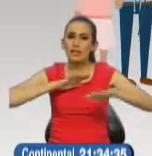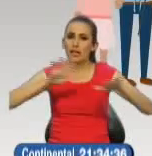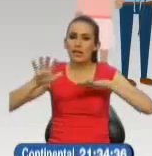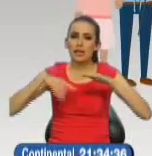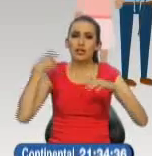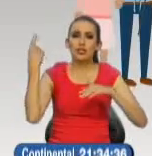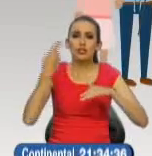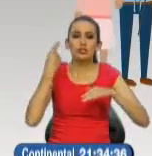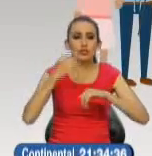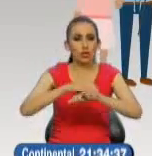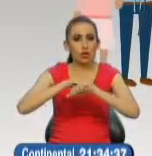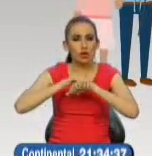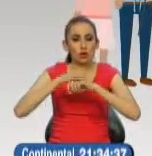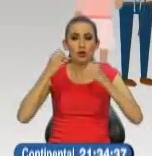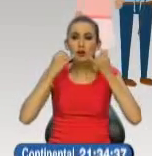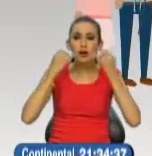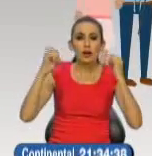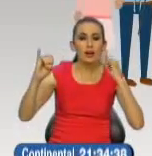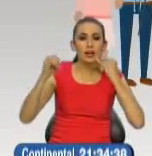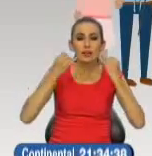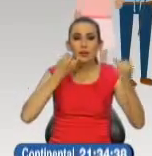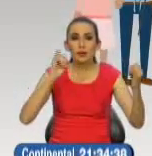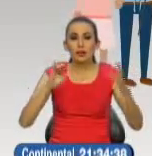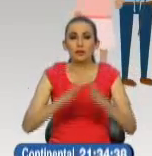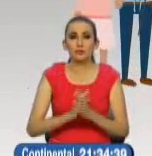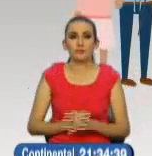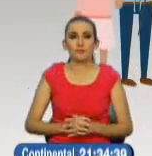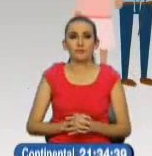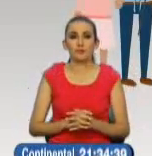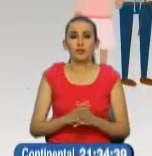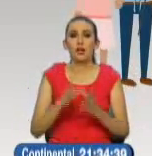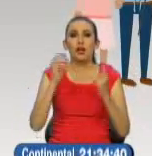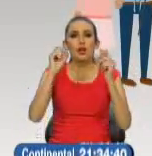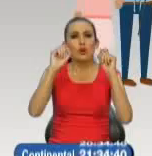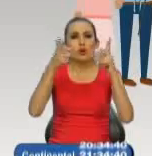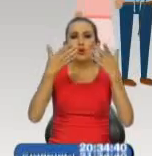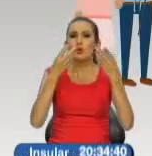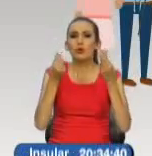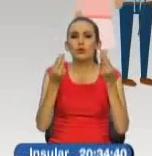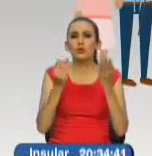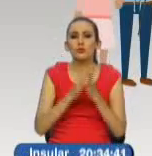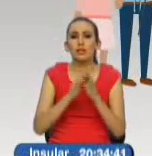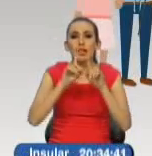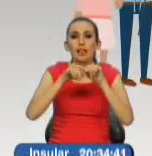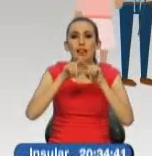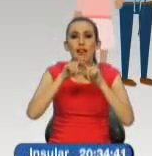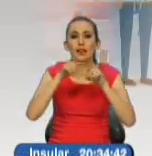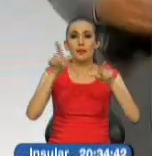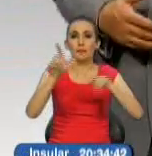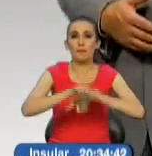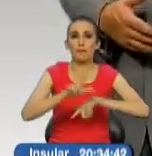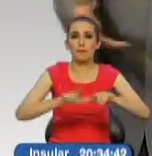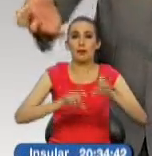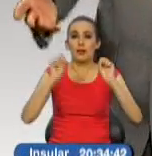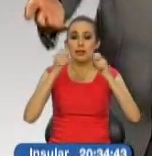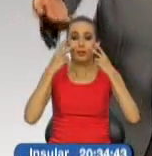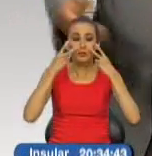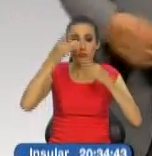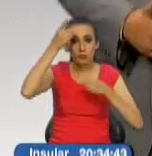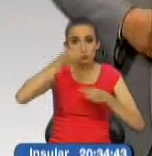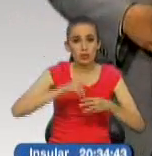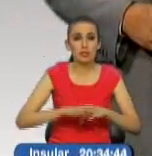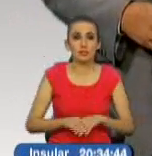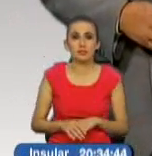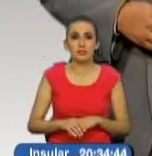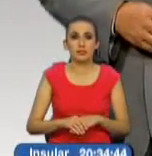actividades recreacionales guiados en el idioma extranjero. Los costos varían dependiendo del lugar y pueden averiguarlos ustedes